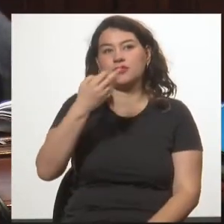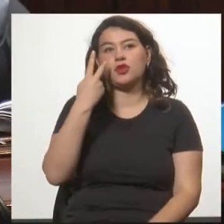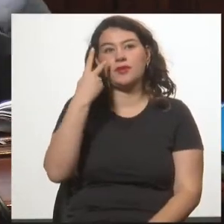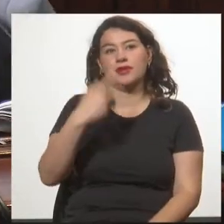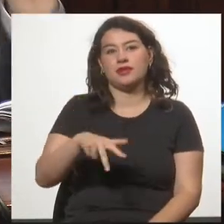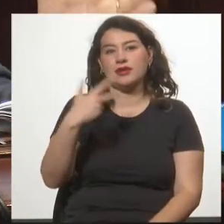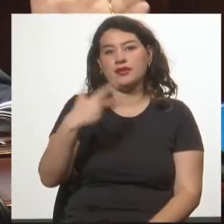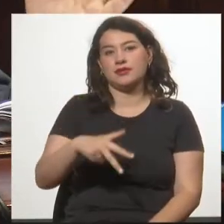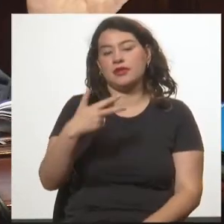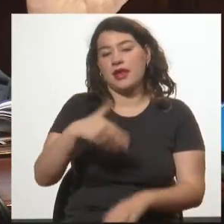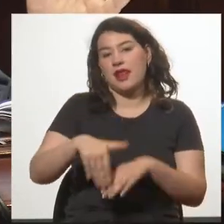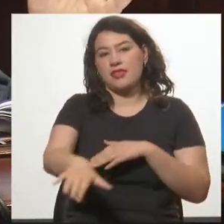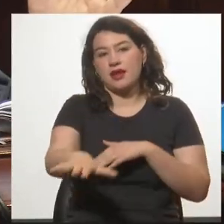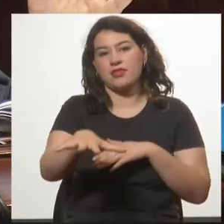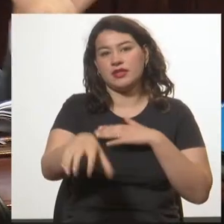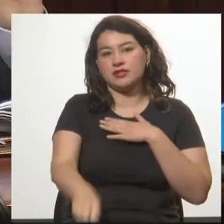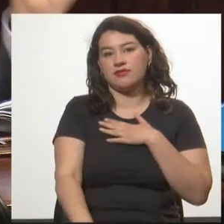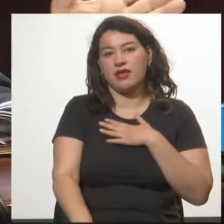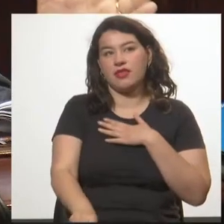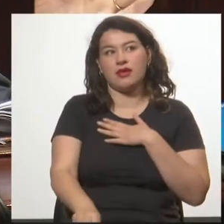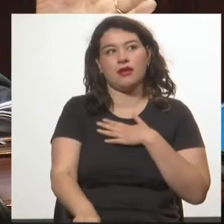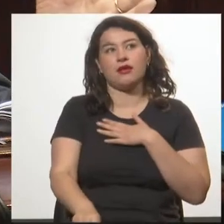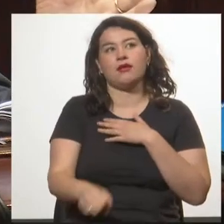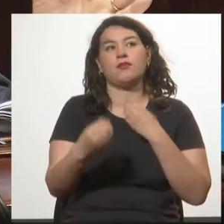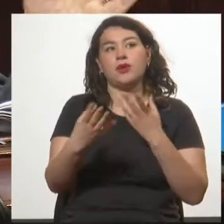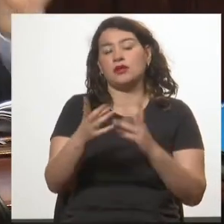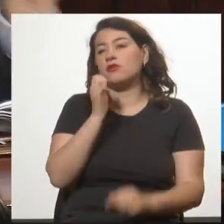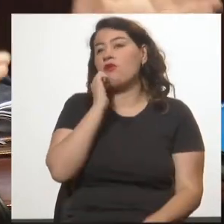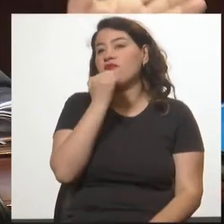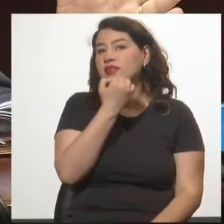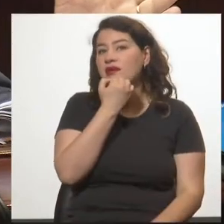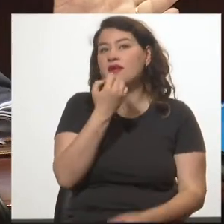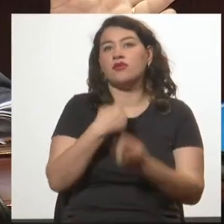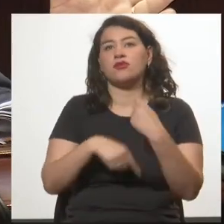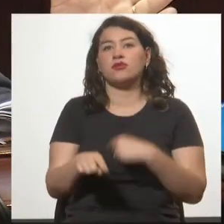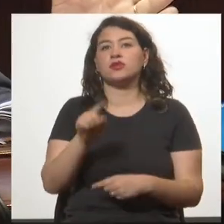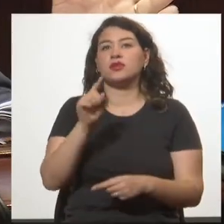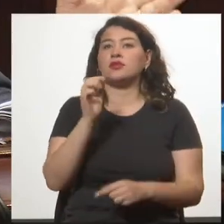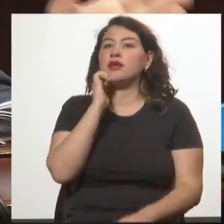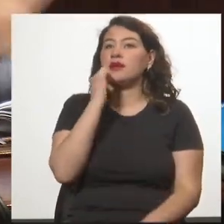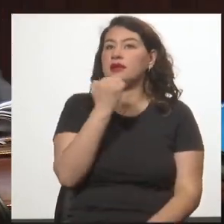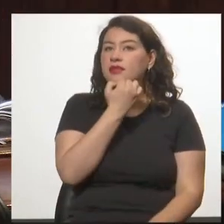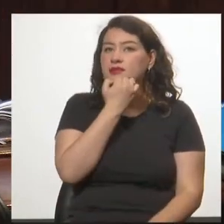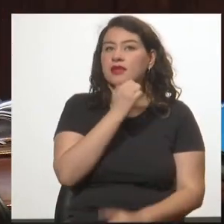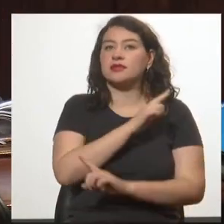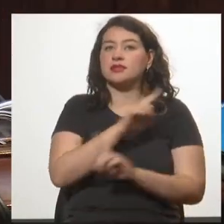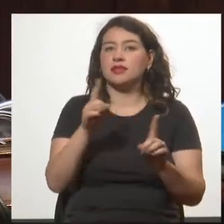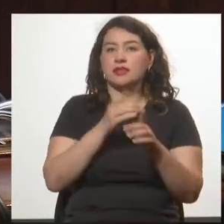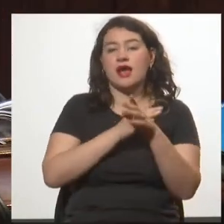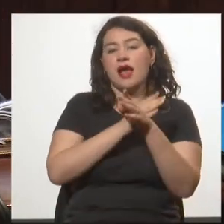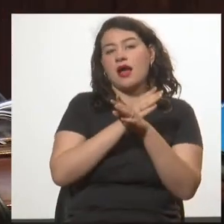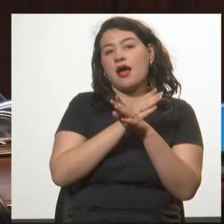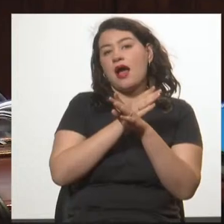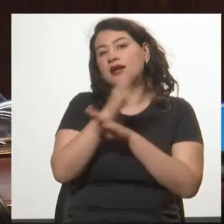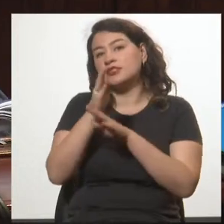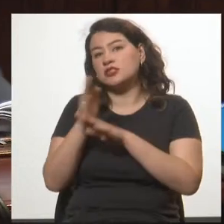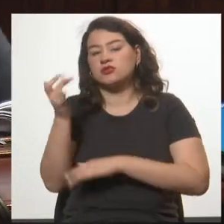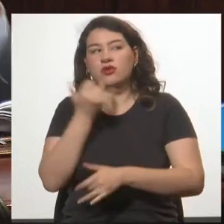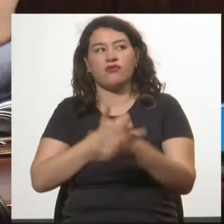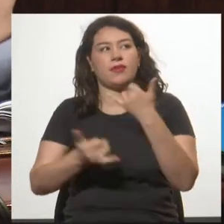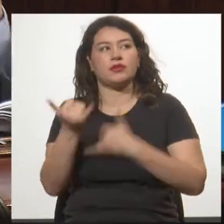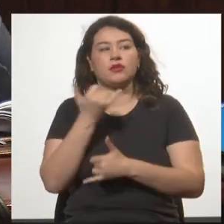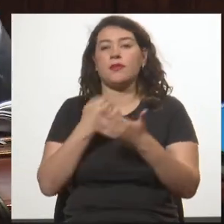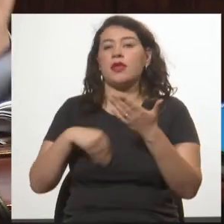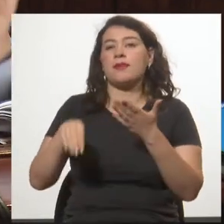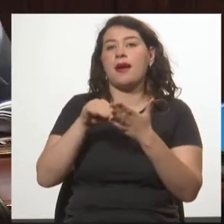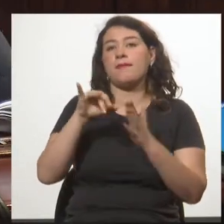adelante reservada y por lo tanto confidencial y por lo tanto secreta sin acceso pero en